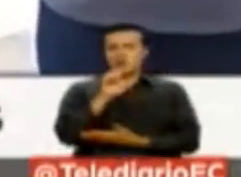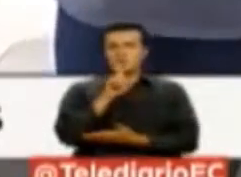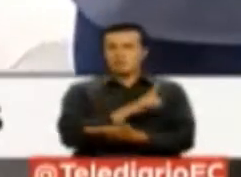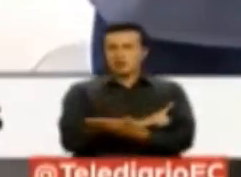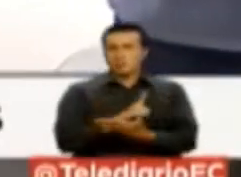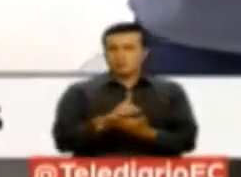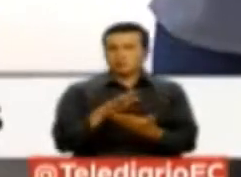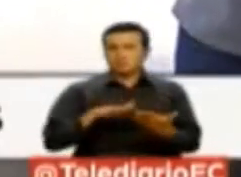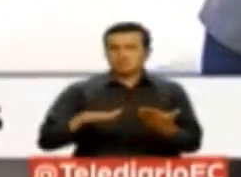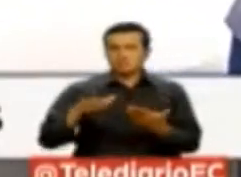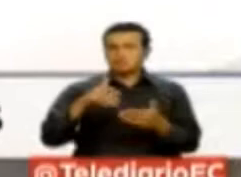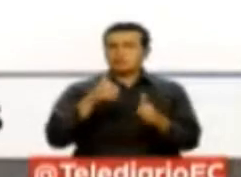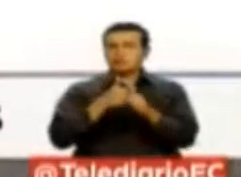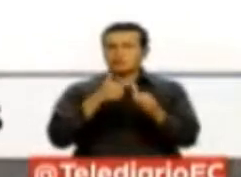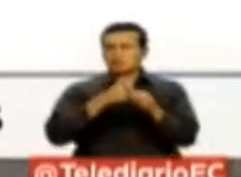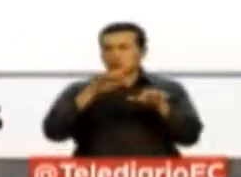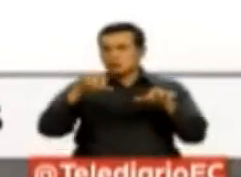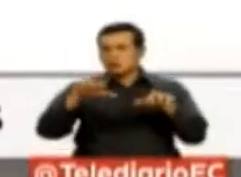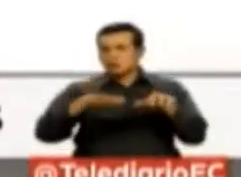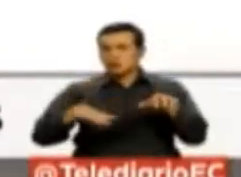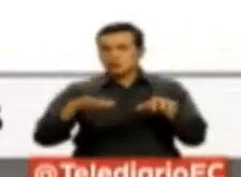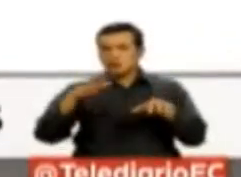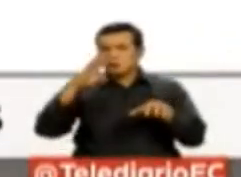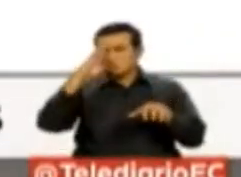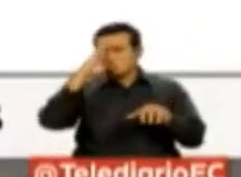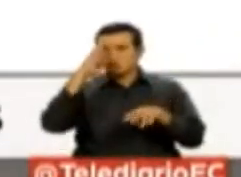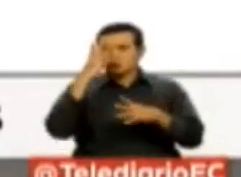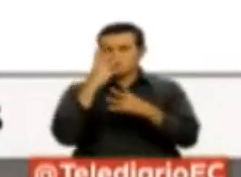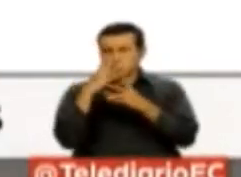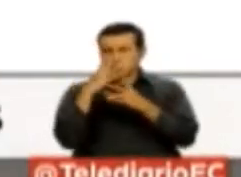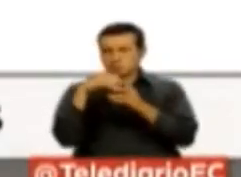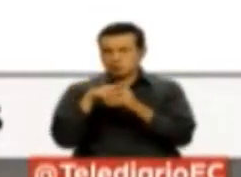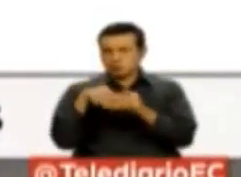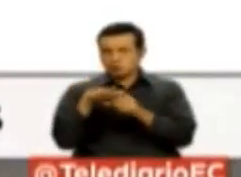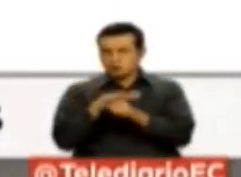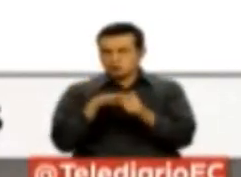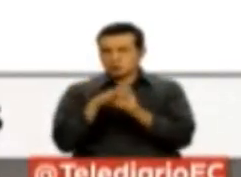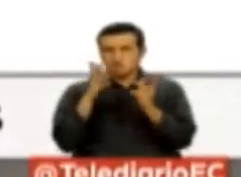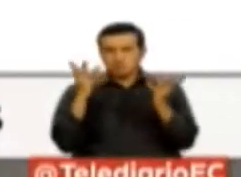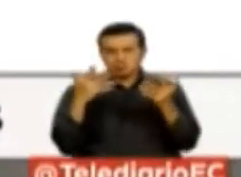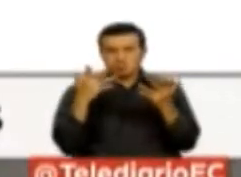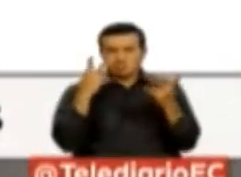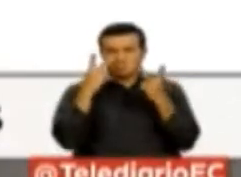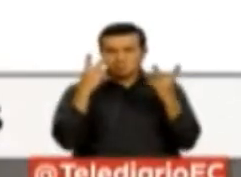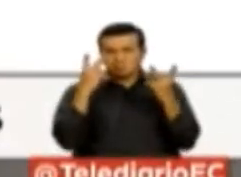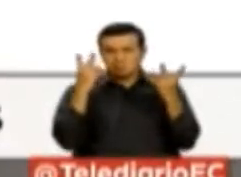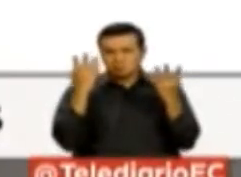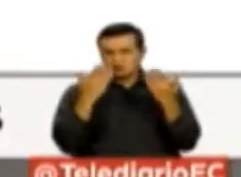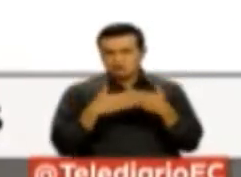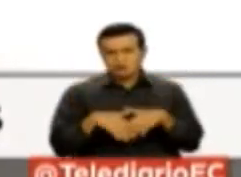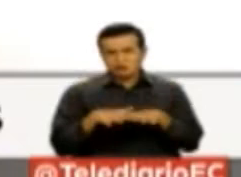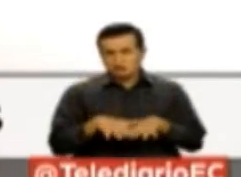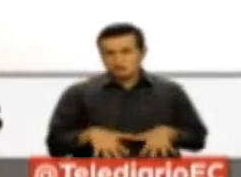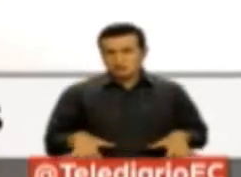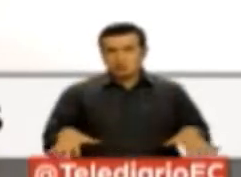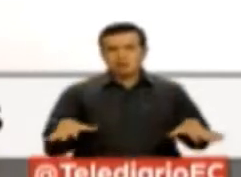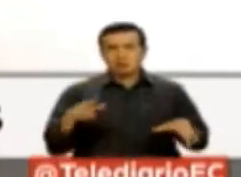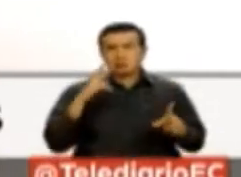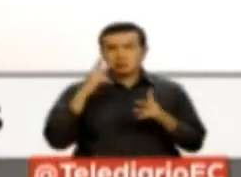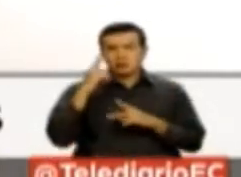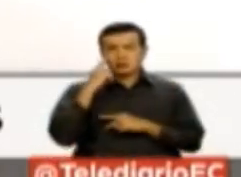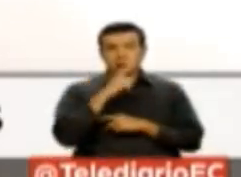ubicados frente a la penitenciaría del litoral en este sector que ya es la parte final de este asentamiento poblacional